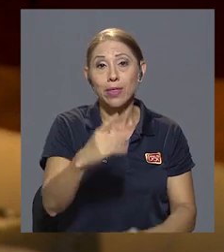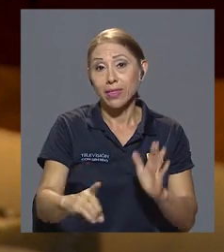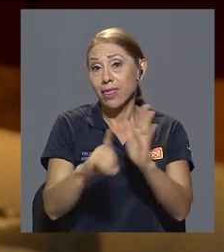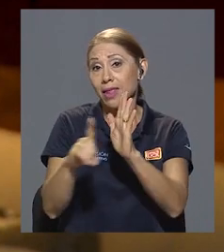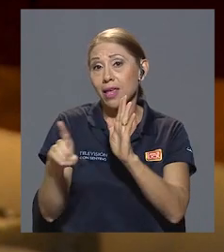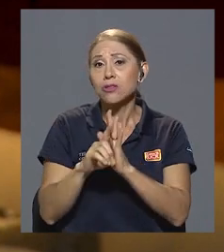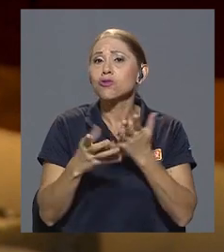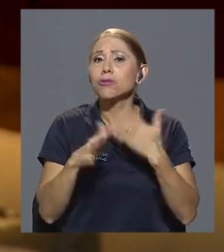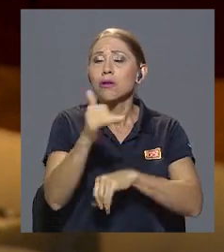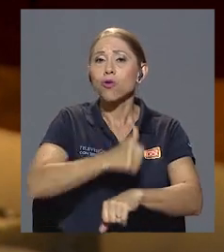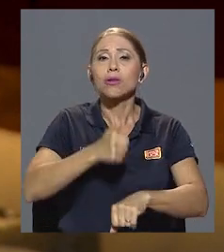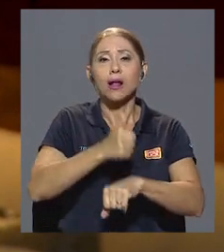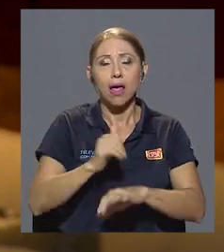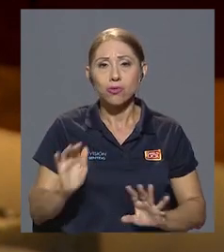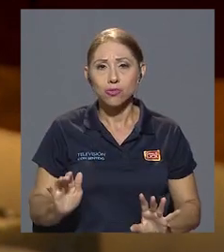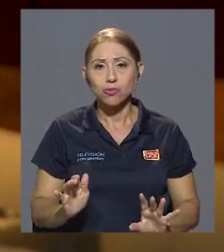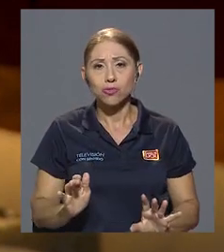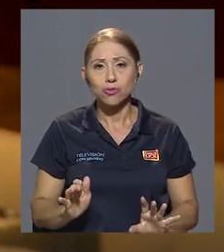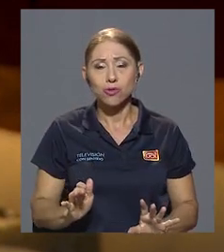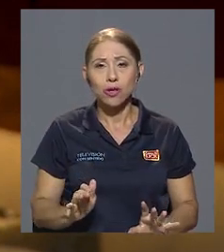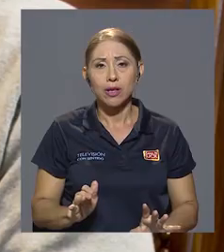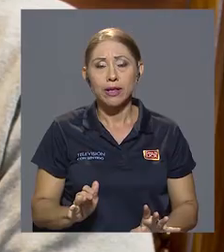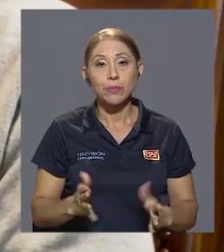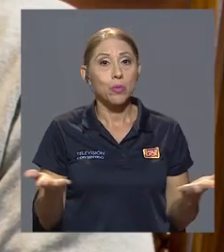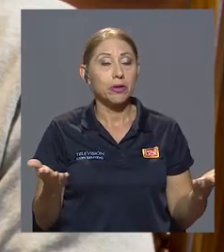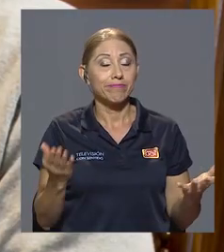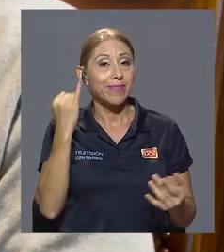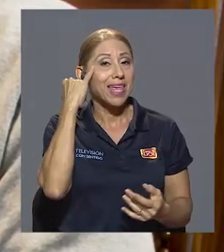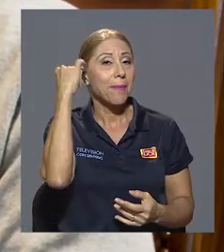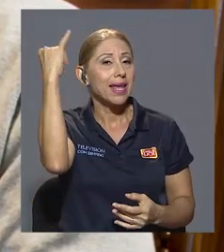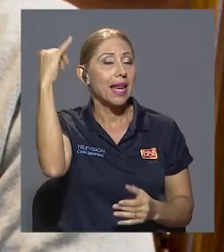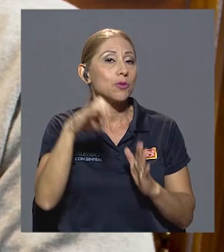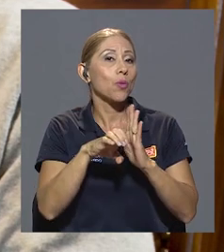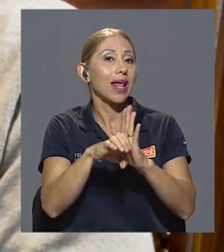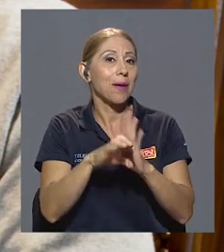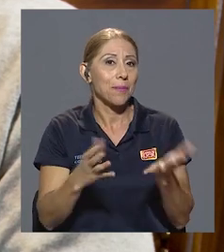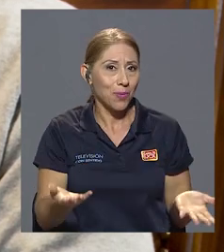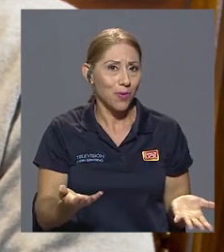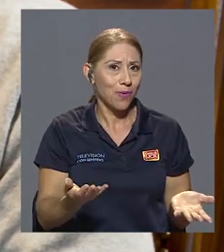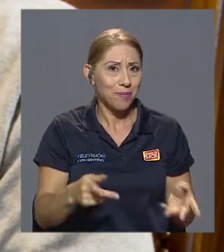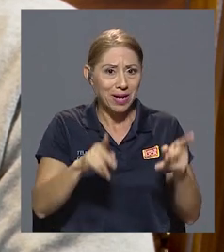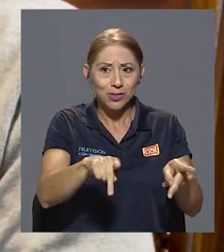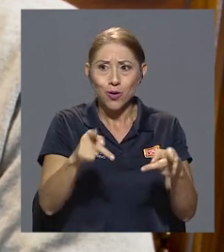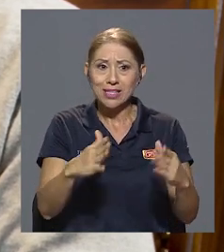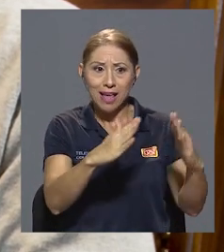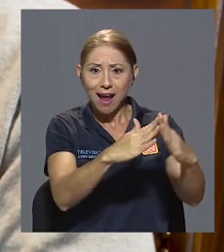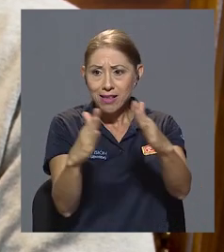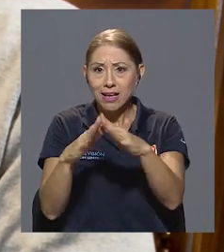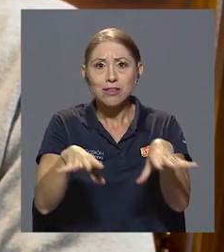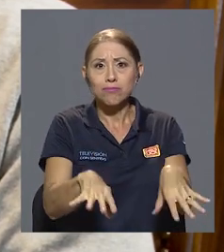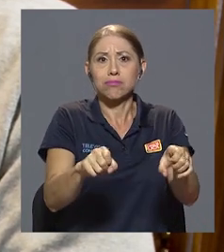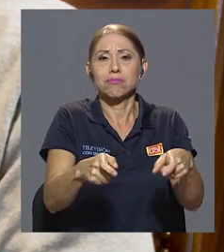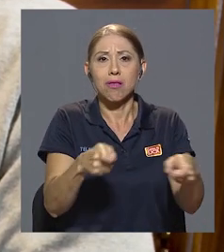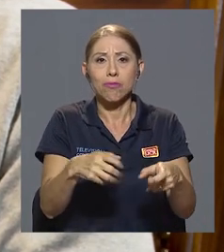derechos consagrados bueno imaginemos por ejemplo esto de la confiscación de propiedades